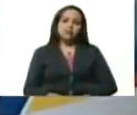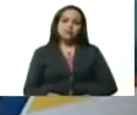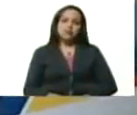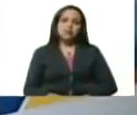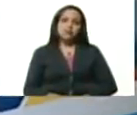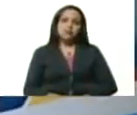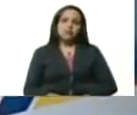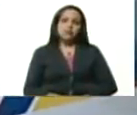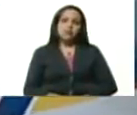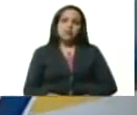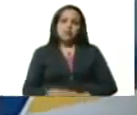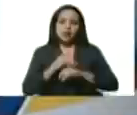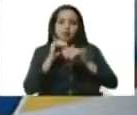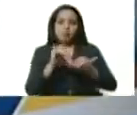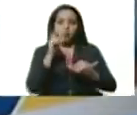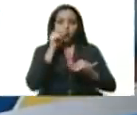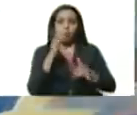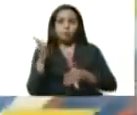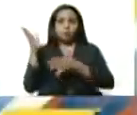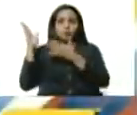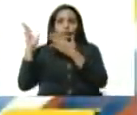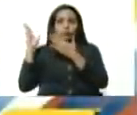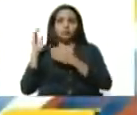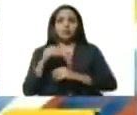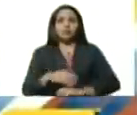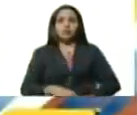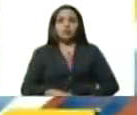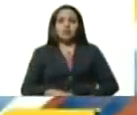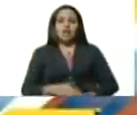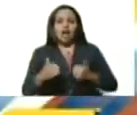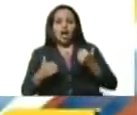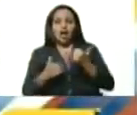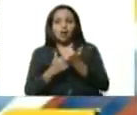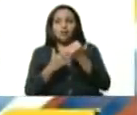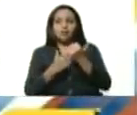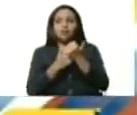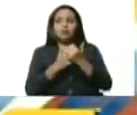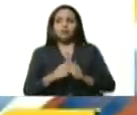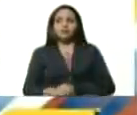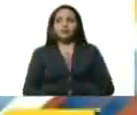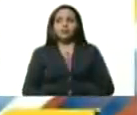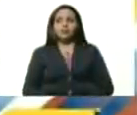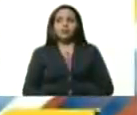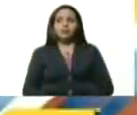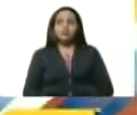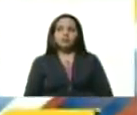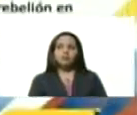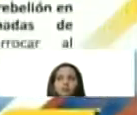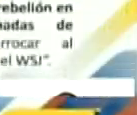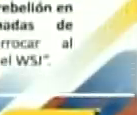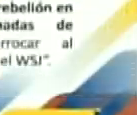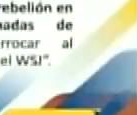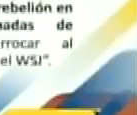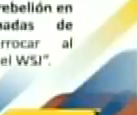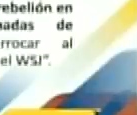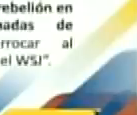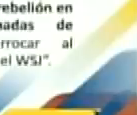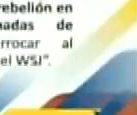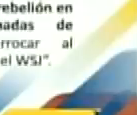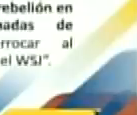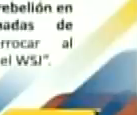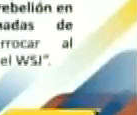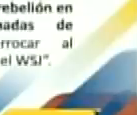Leopoldo López es padre de la antigua organización política del señor Guaidó y diferentes aliados pensaron en no menos de